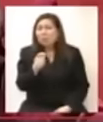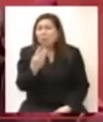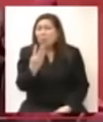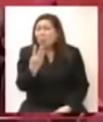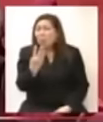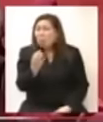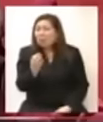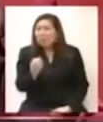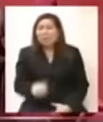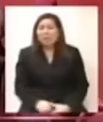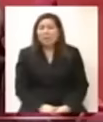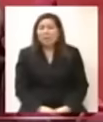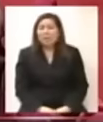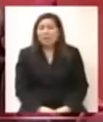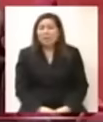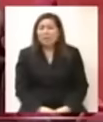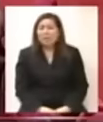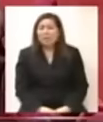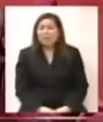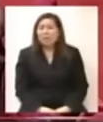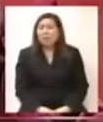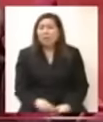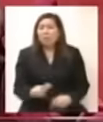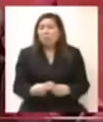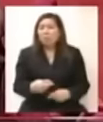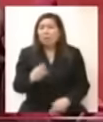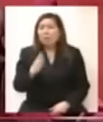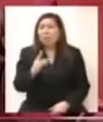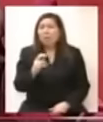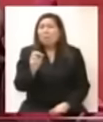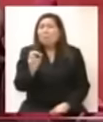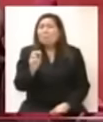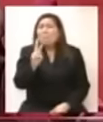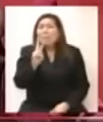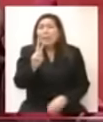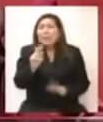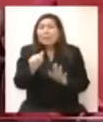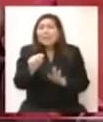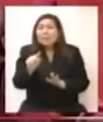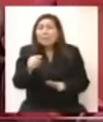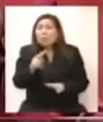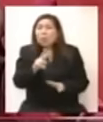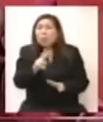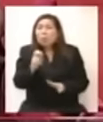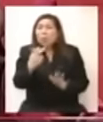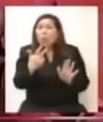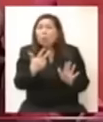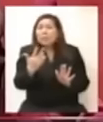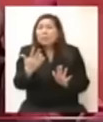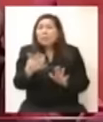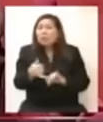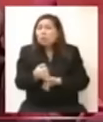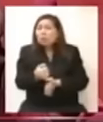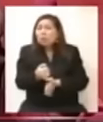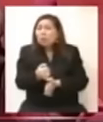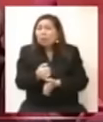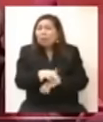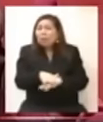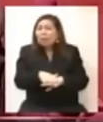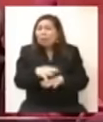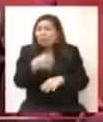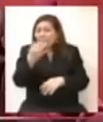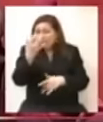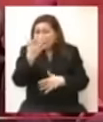mg in rubica cuesta 26486 soles para tratar la